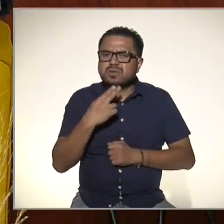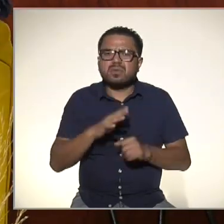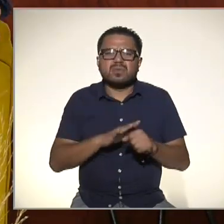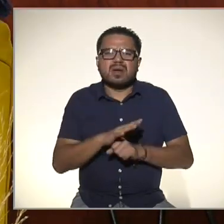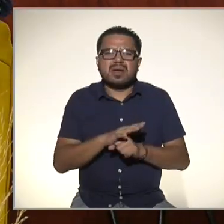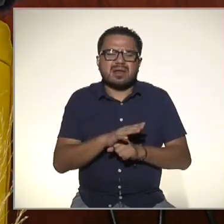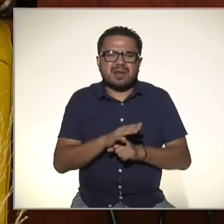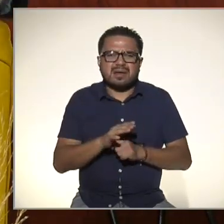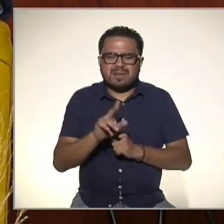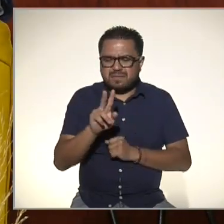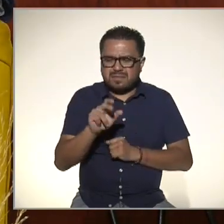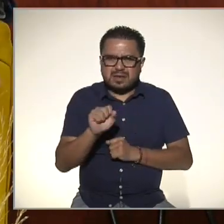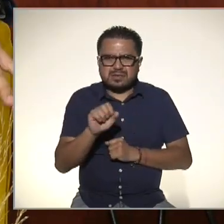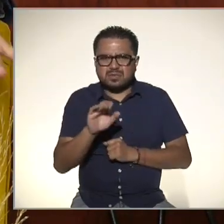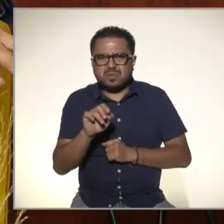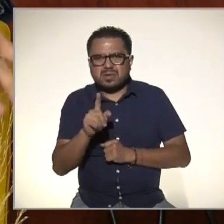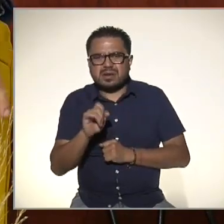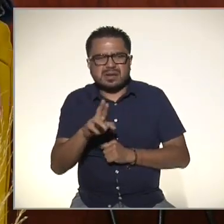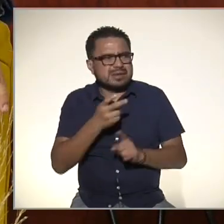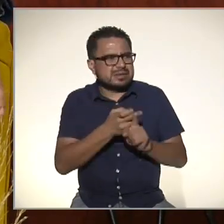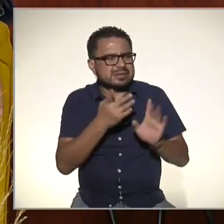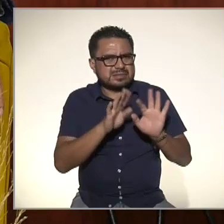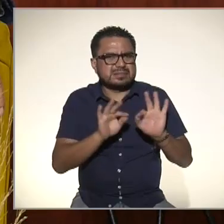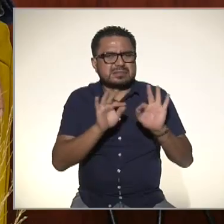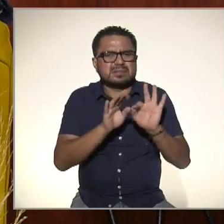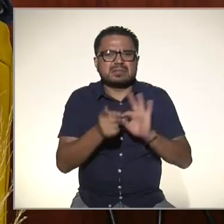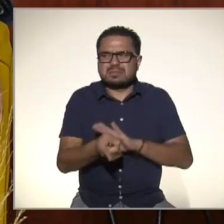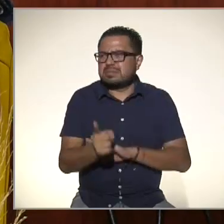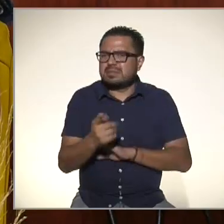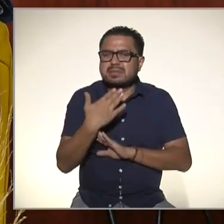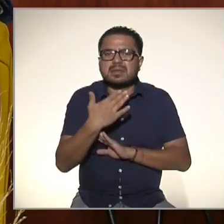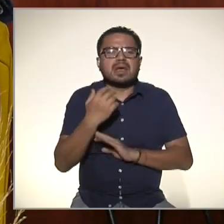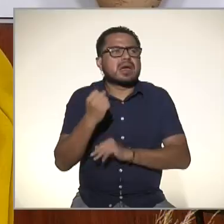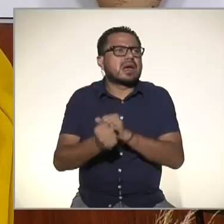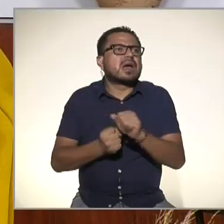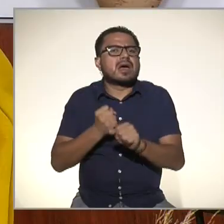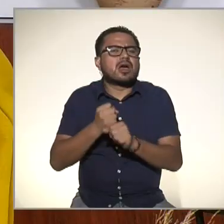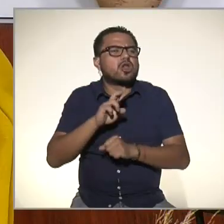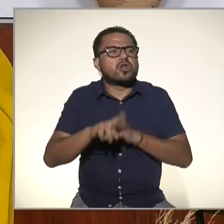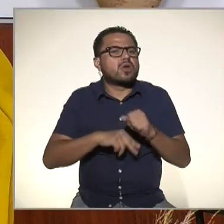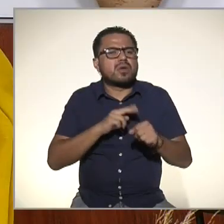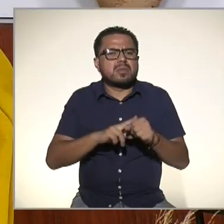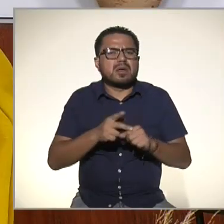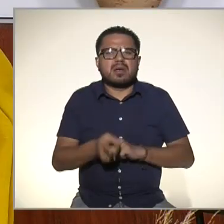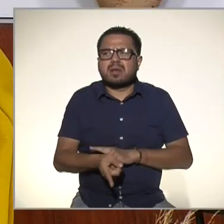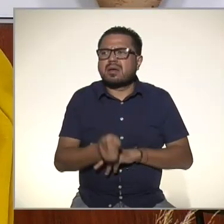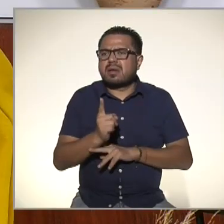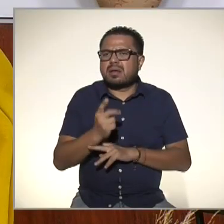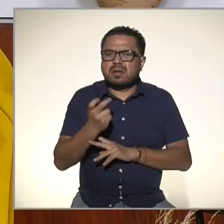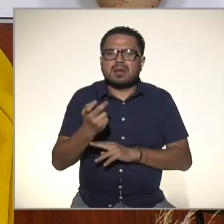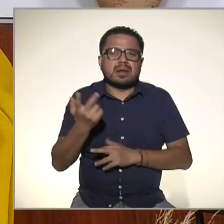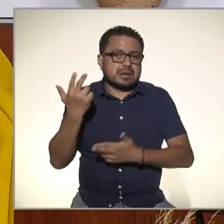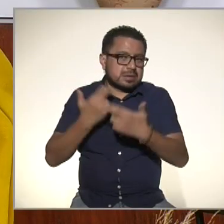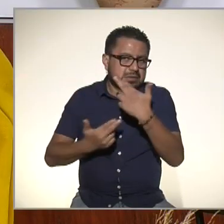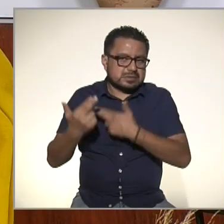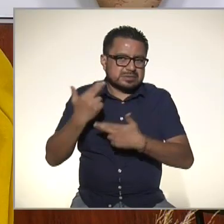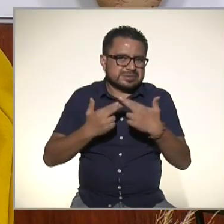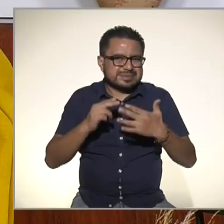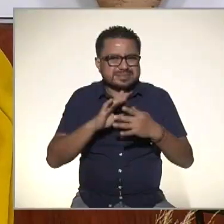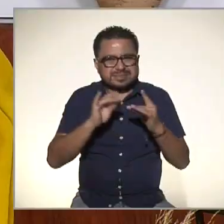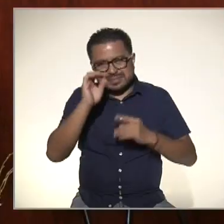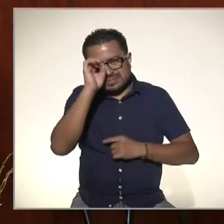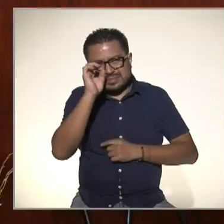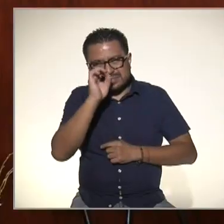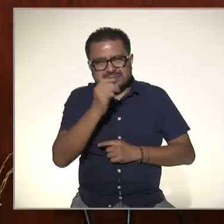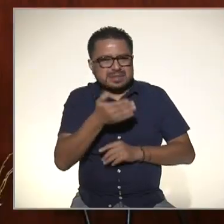tracto vascular, que ese es el otro punto fundamental para una erección. Ok, ¿hasta qué edad son normales estas erecciones? Regresamos al comentario